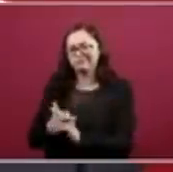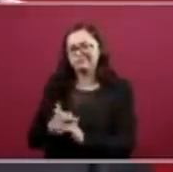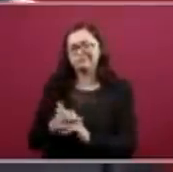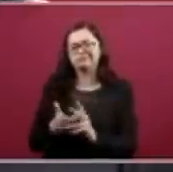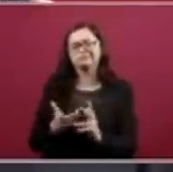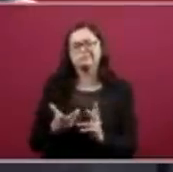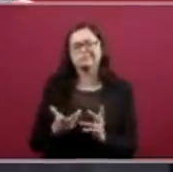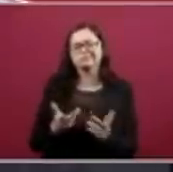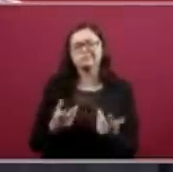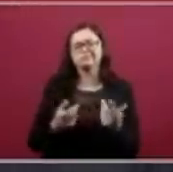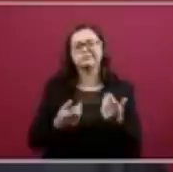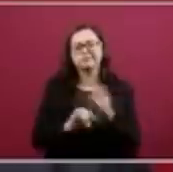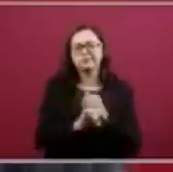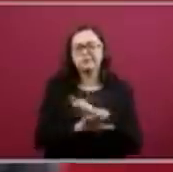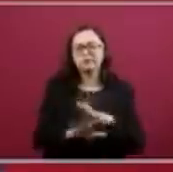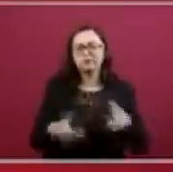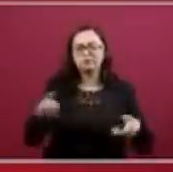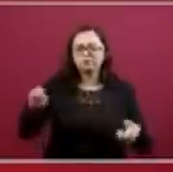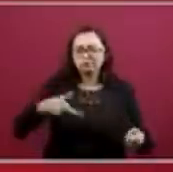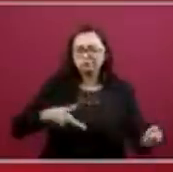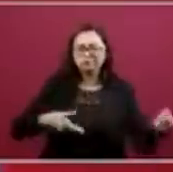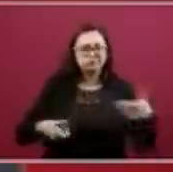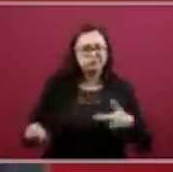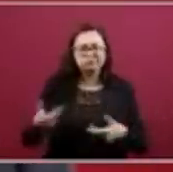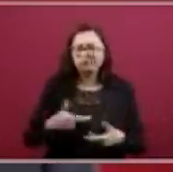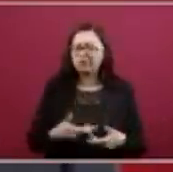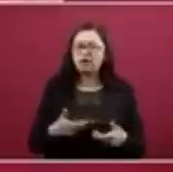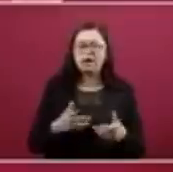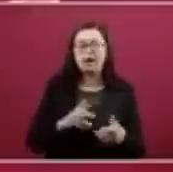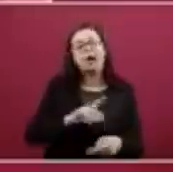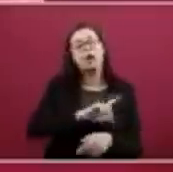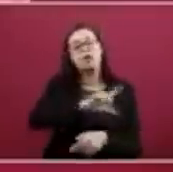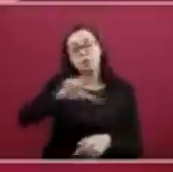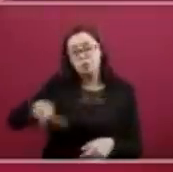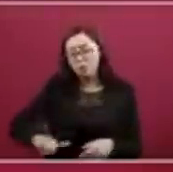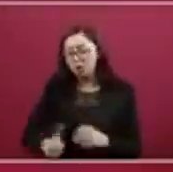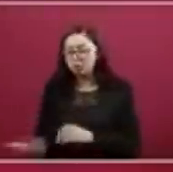estamos recibiendo información todo el día.